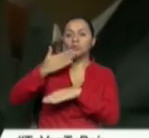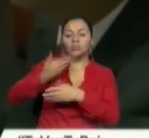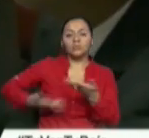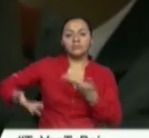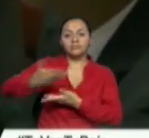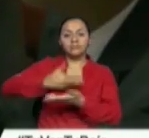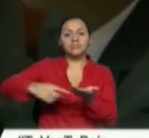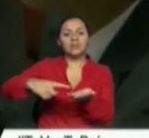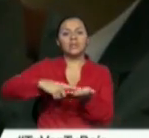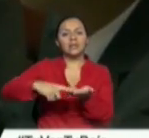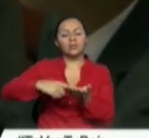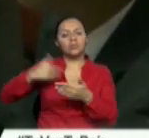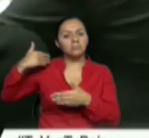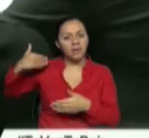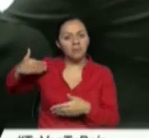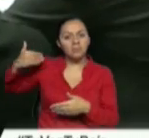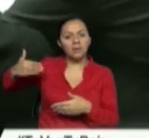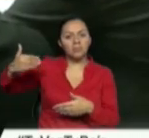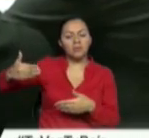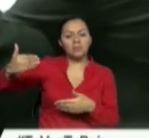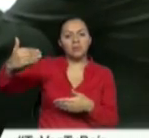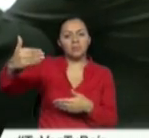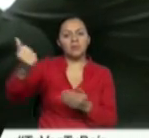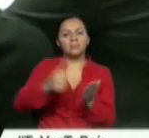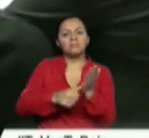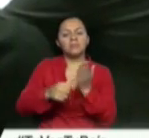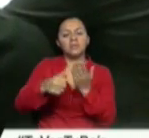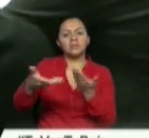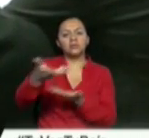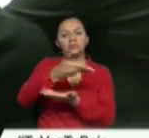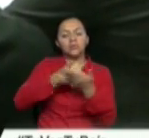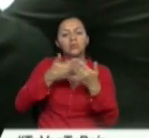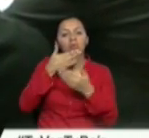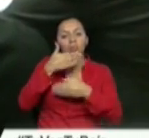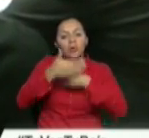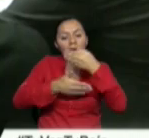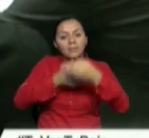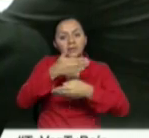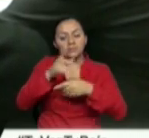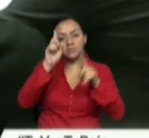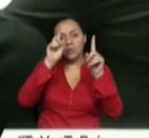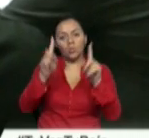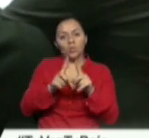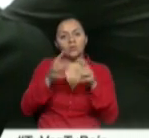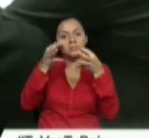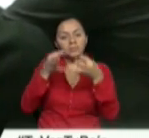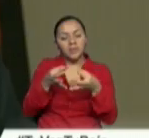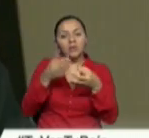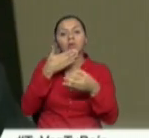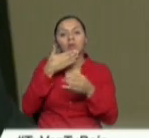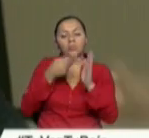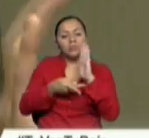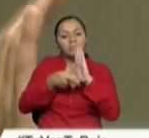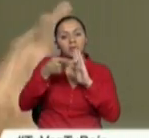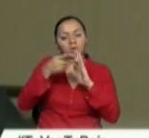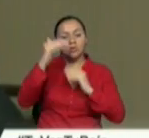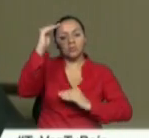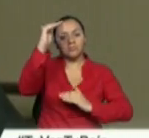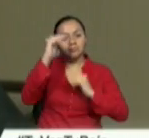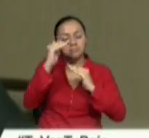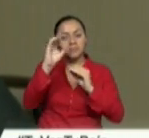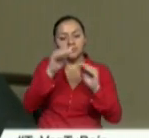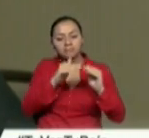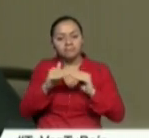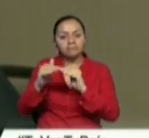reuniones que vienen manteniendo los ministros de Estados para avanzar en la concreción del acuerdo que redunden en una